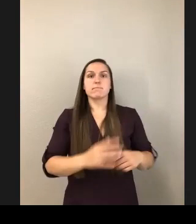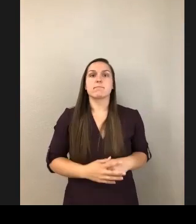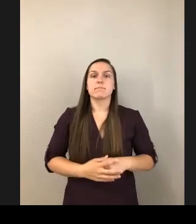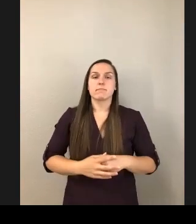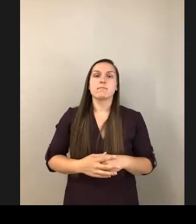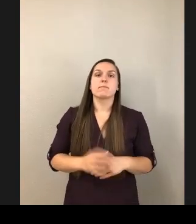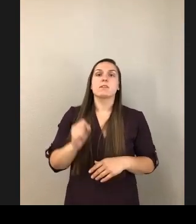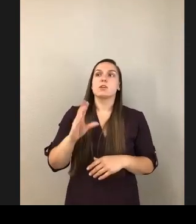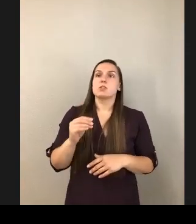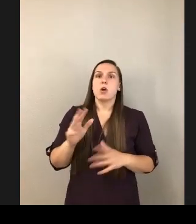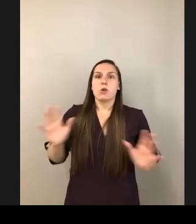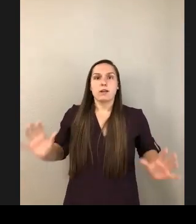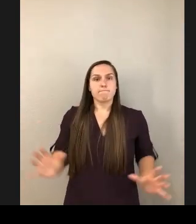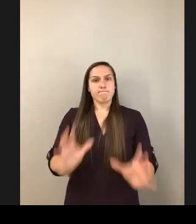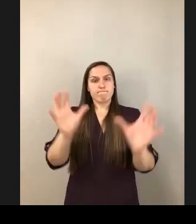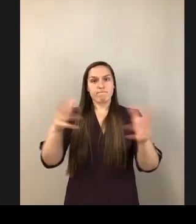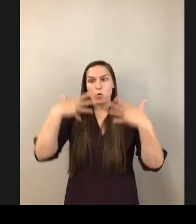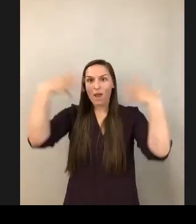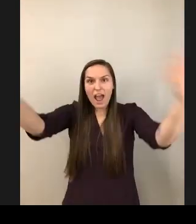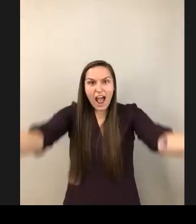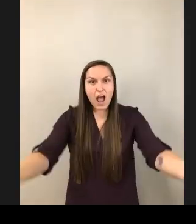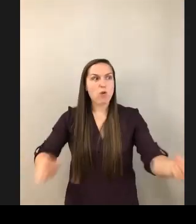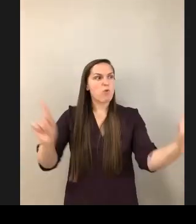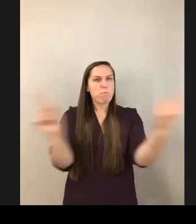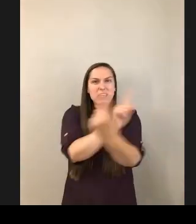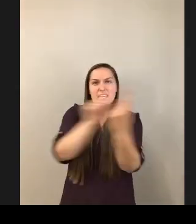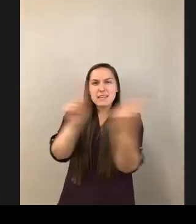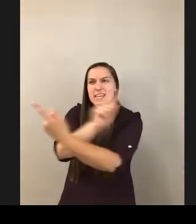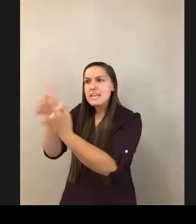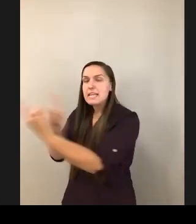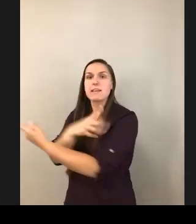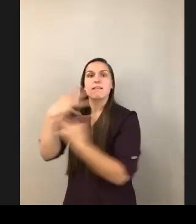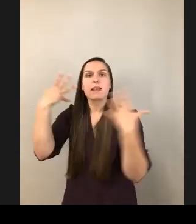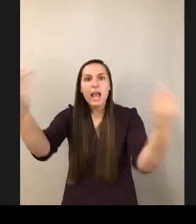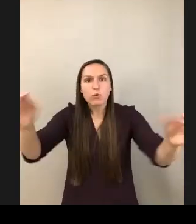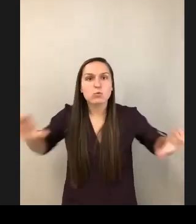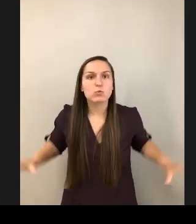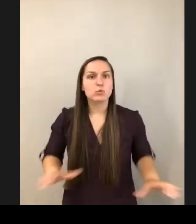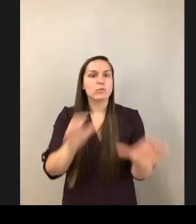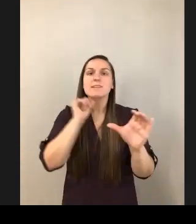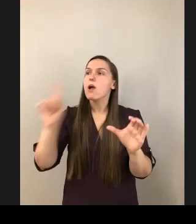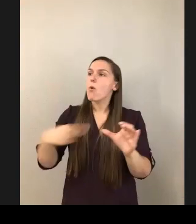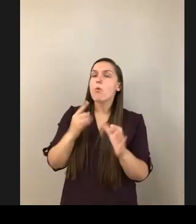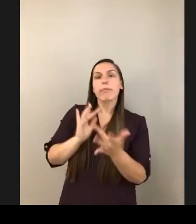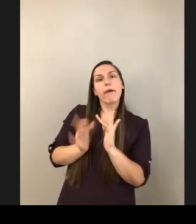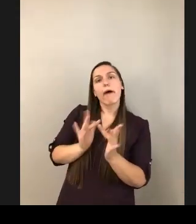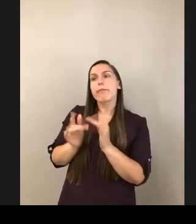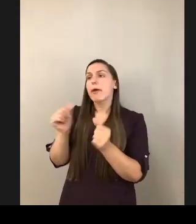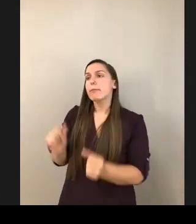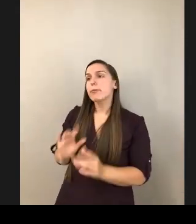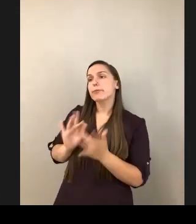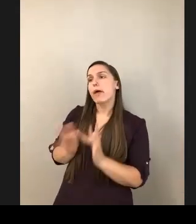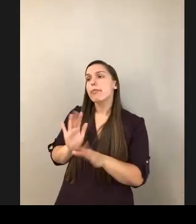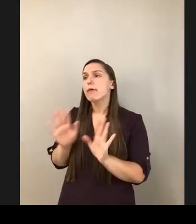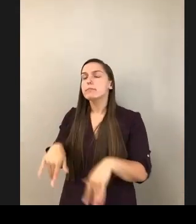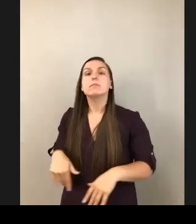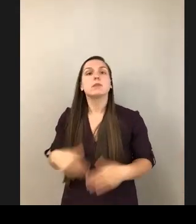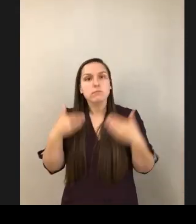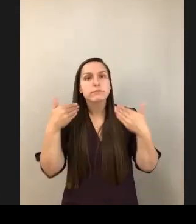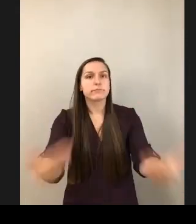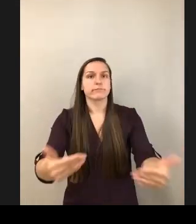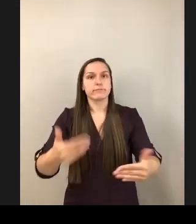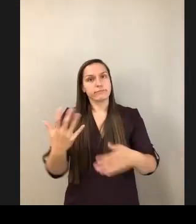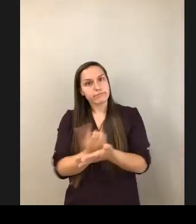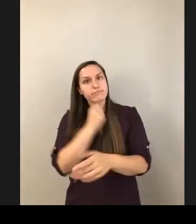los resultados de esas peticiones y no solamente hacerlo de